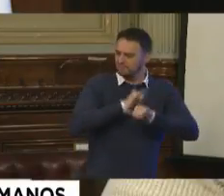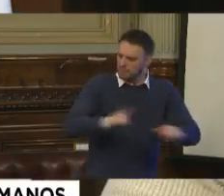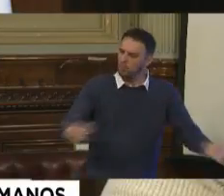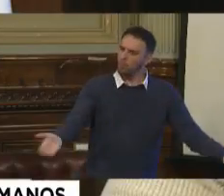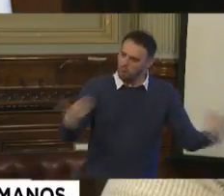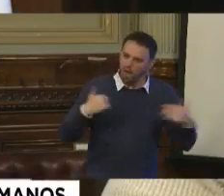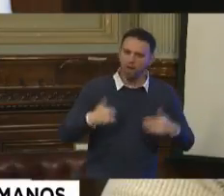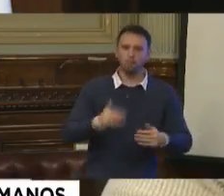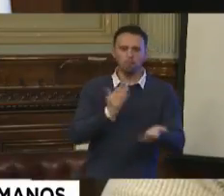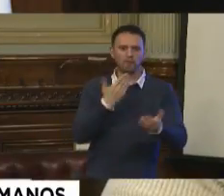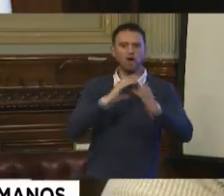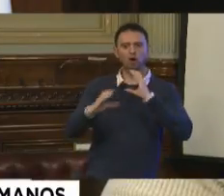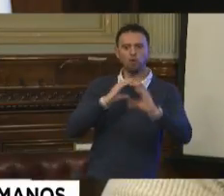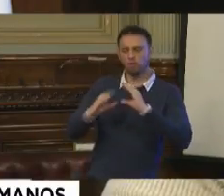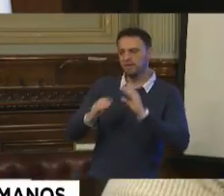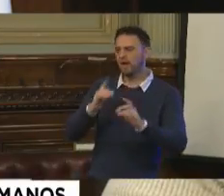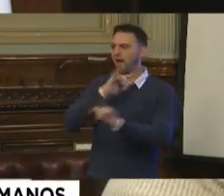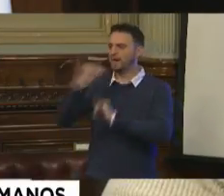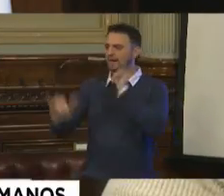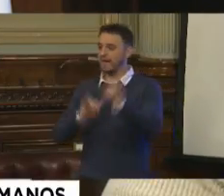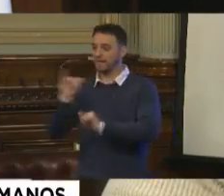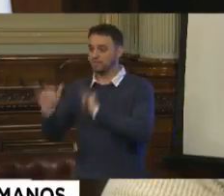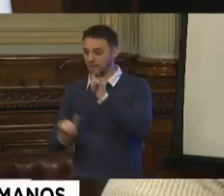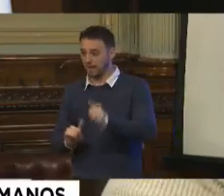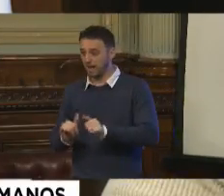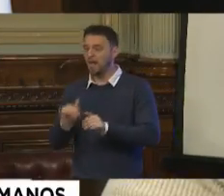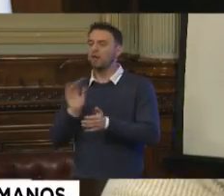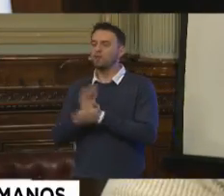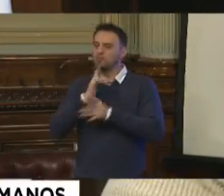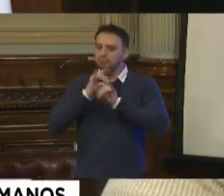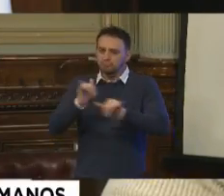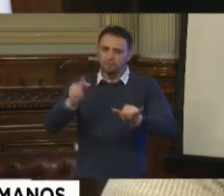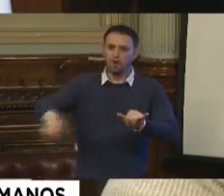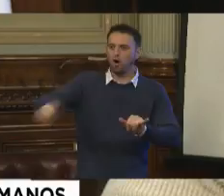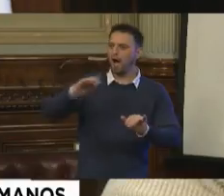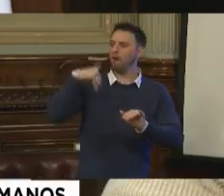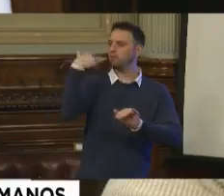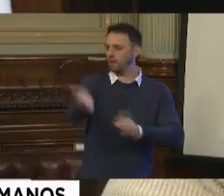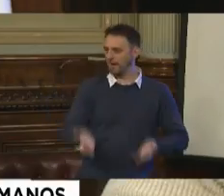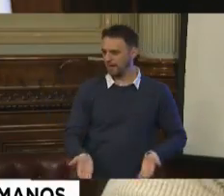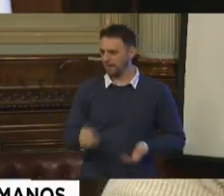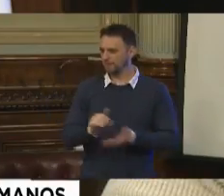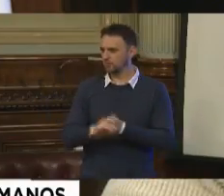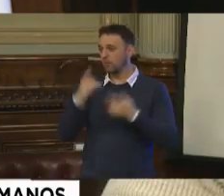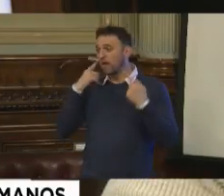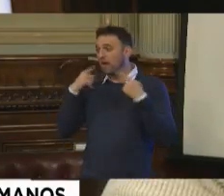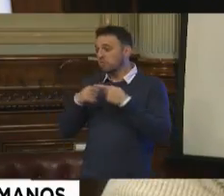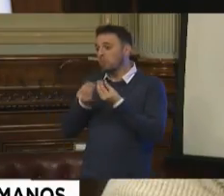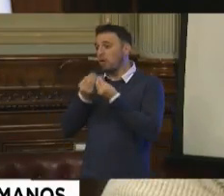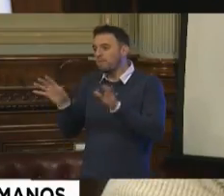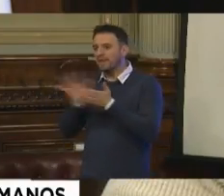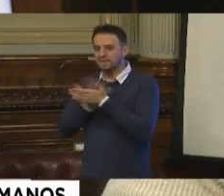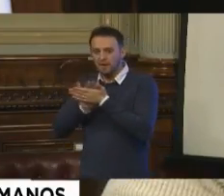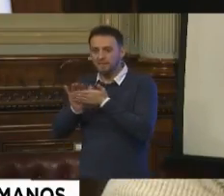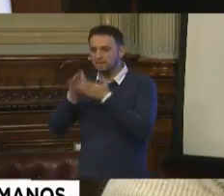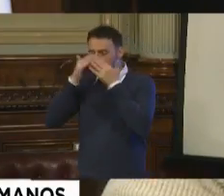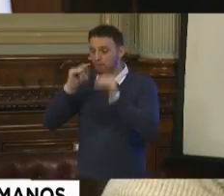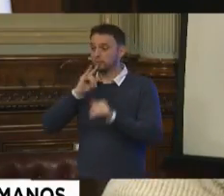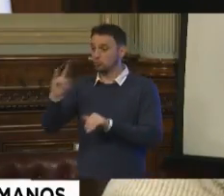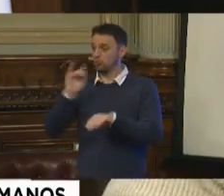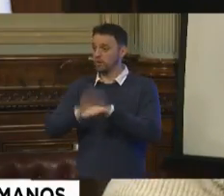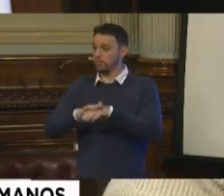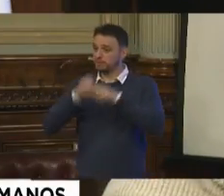y propagar pueda comunicar y también pueda ser como difusores de esto que nosotros muy modestamente queremos